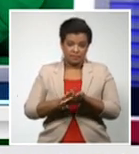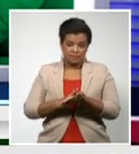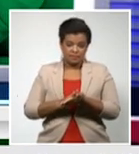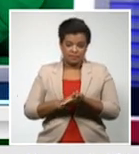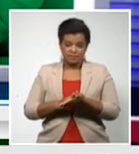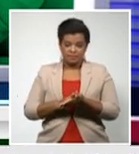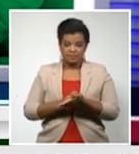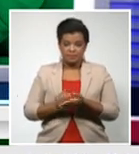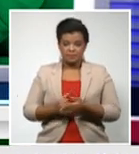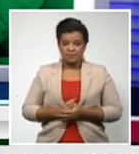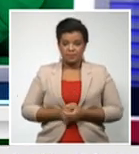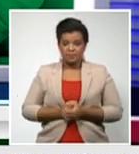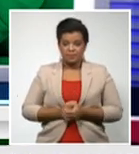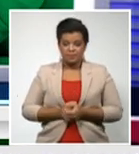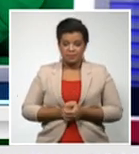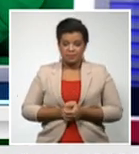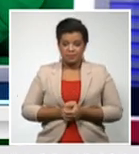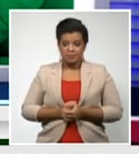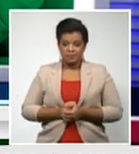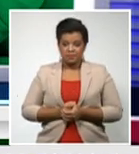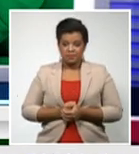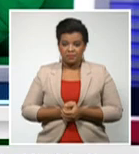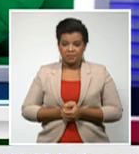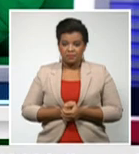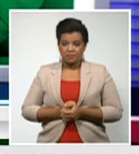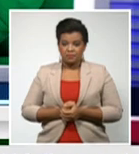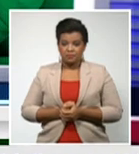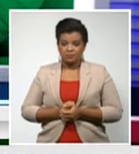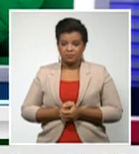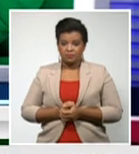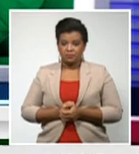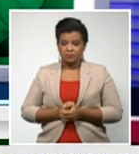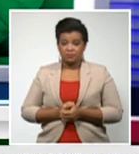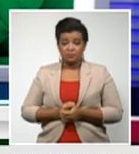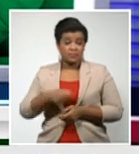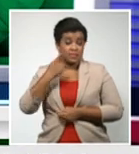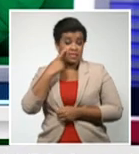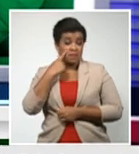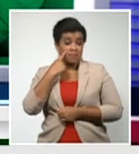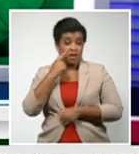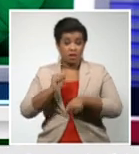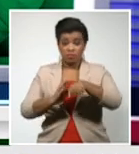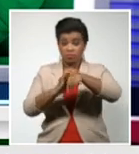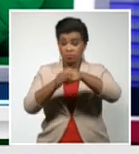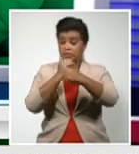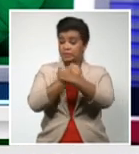síntomas en el momento que se han diagnosticado. Hace muy riesgosa este comportamiento a la